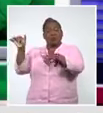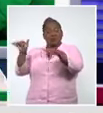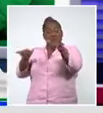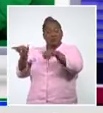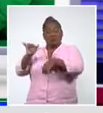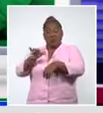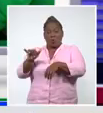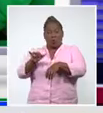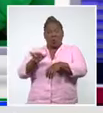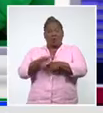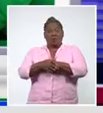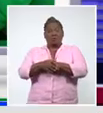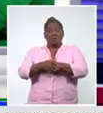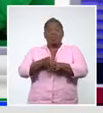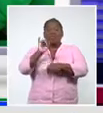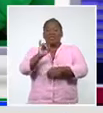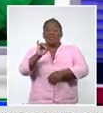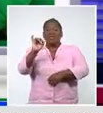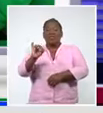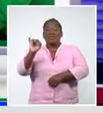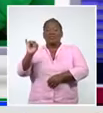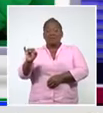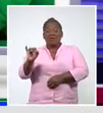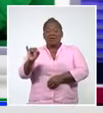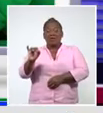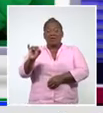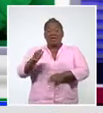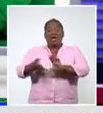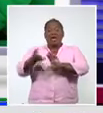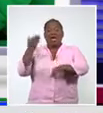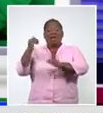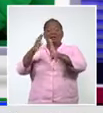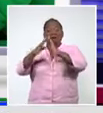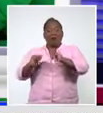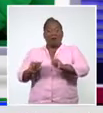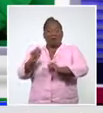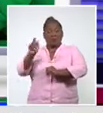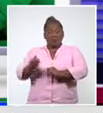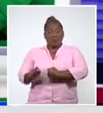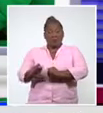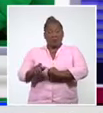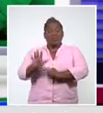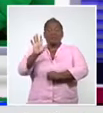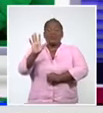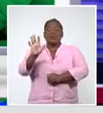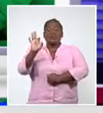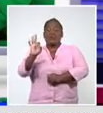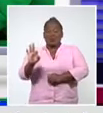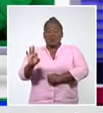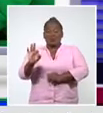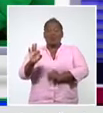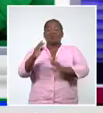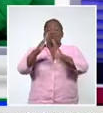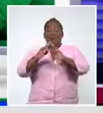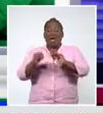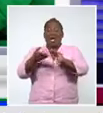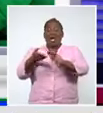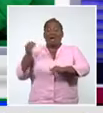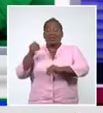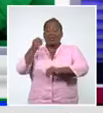676 altas el día de ayer, 58 más que el número de diagnosticados. Eso nos permite un